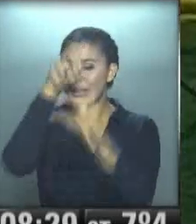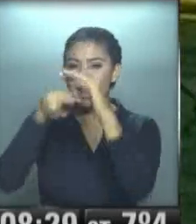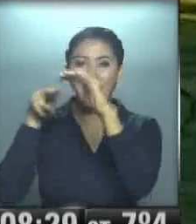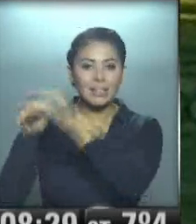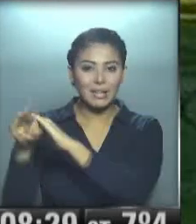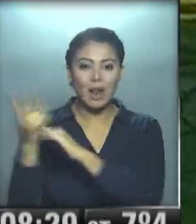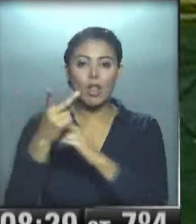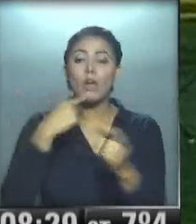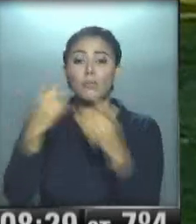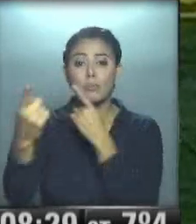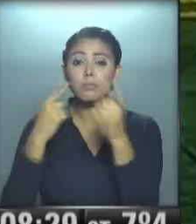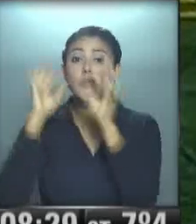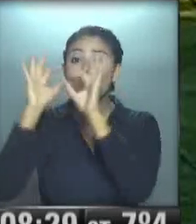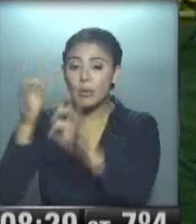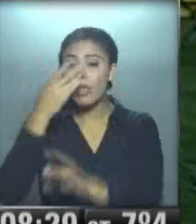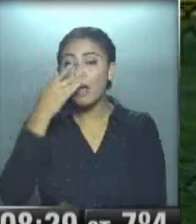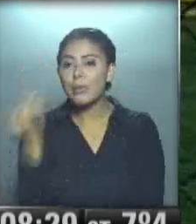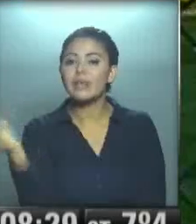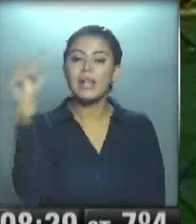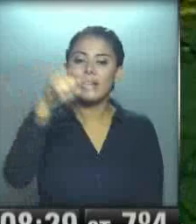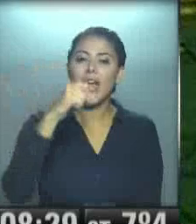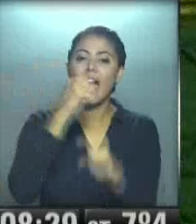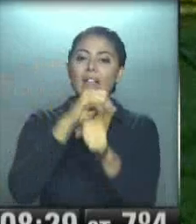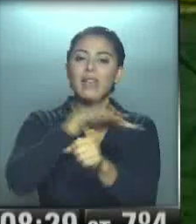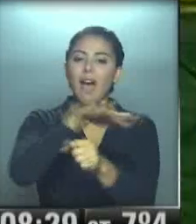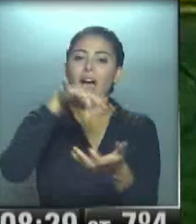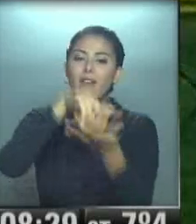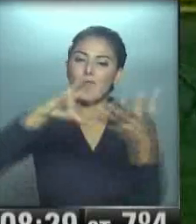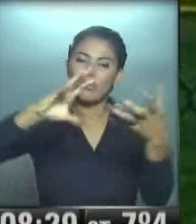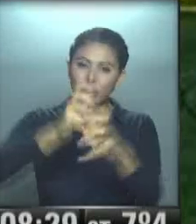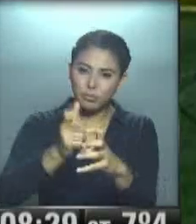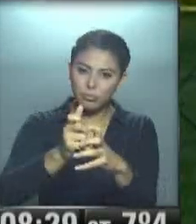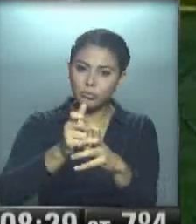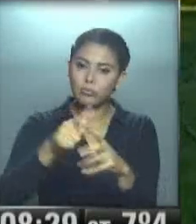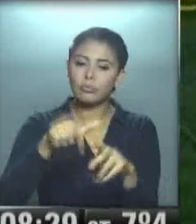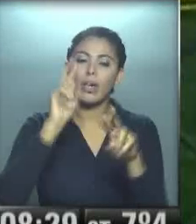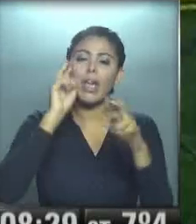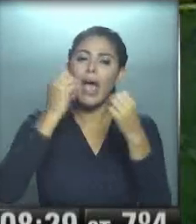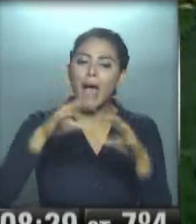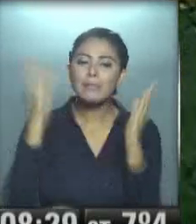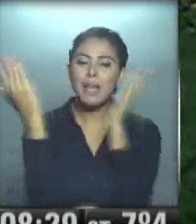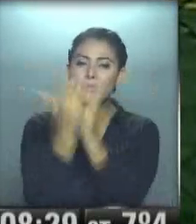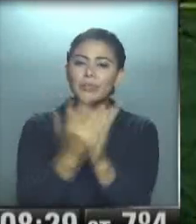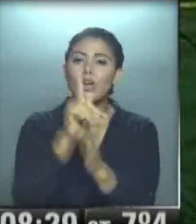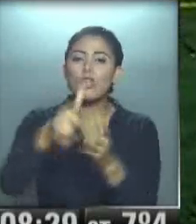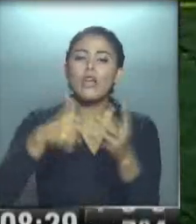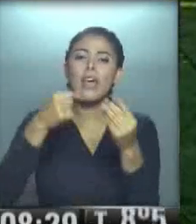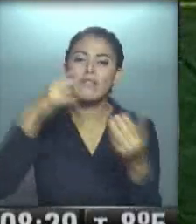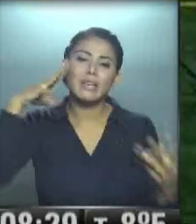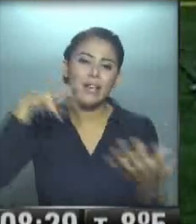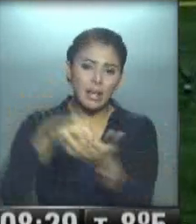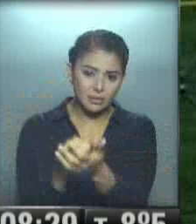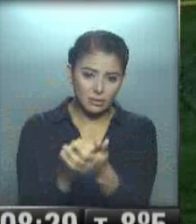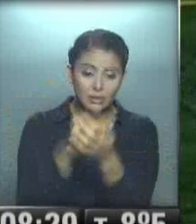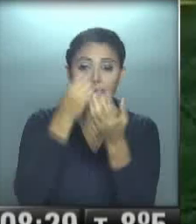del Uruguay y luego iría al lugar de la tragedia al siniestro la abara las actas allí comenzaría con la investigación pericial Y a